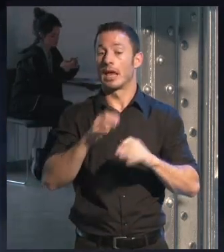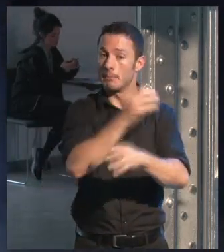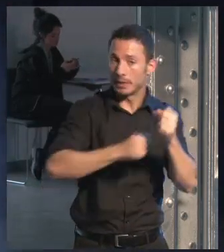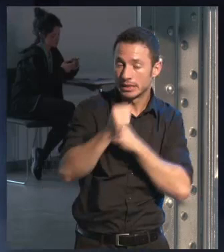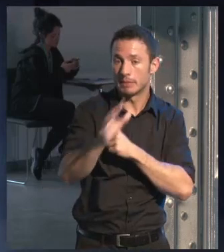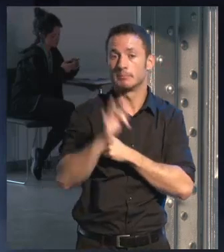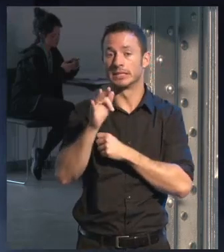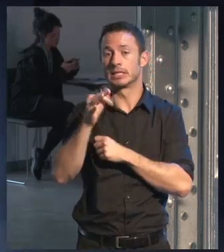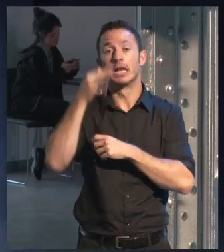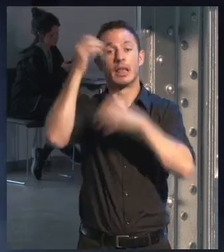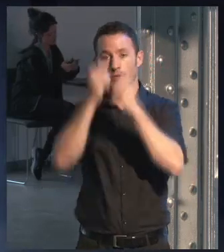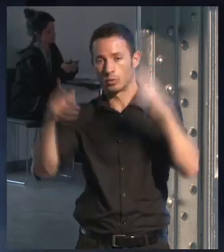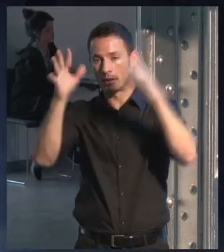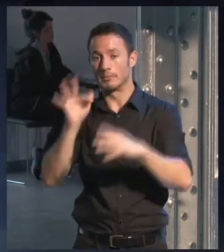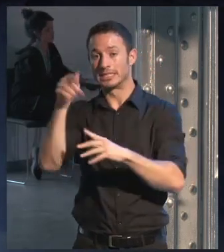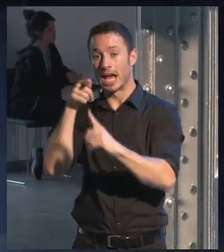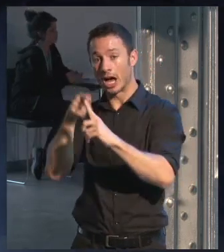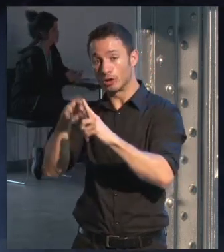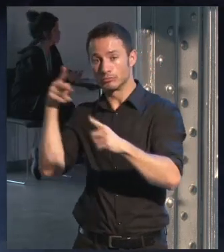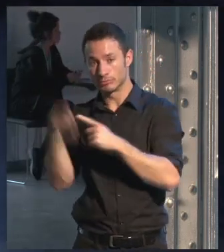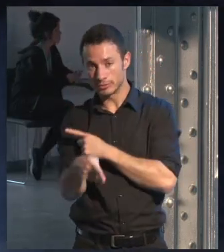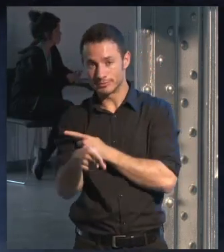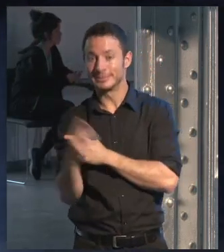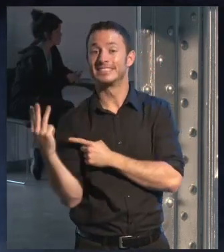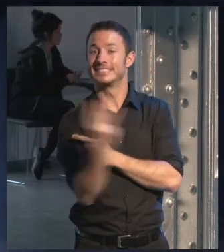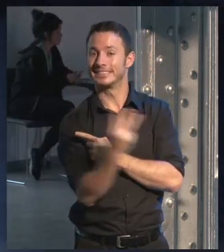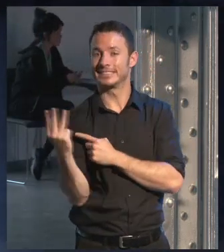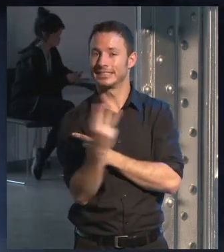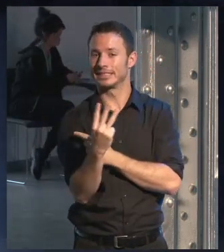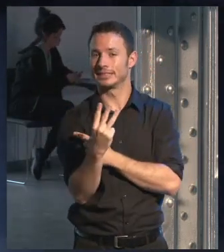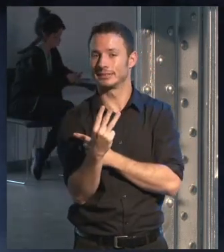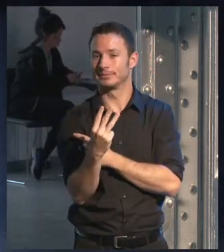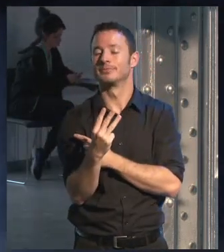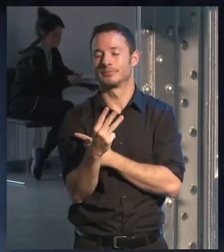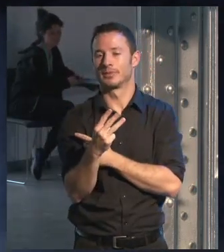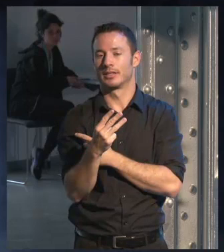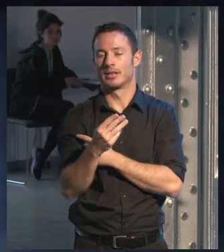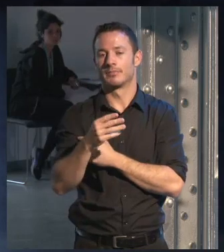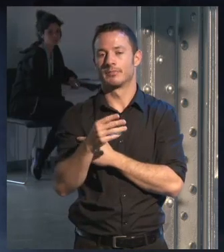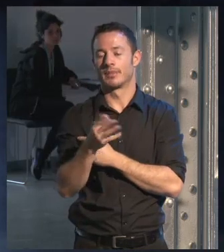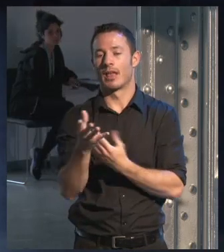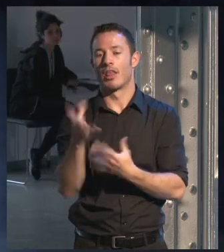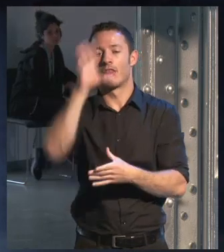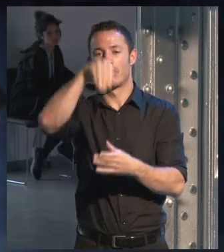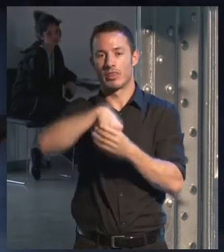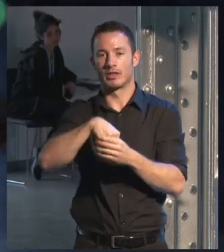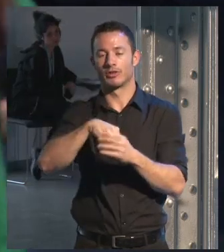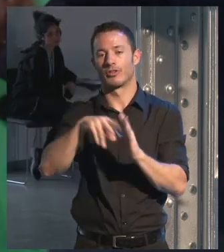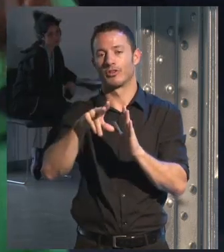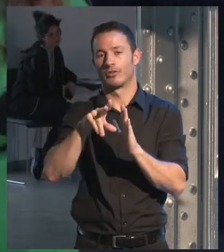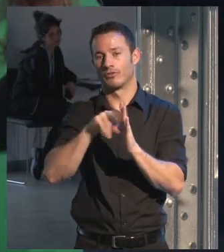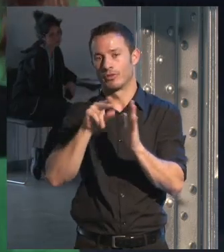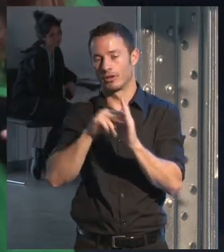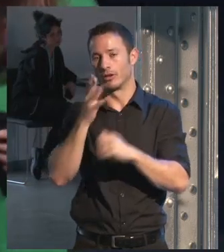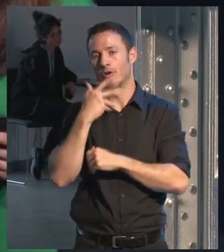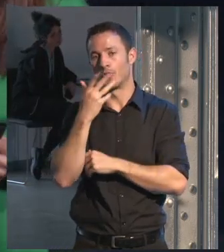y prevención del acoso son los ingredientes de la pieza que vamos a conocer ahora. Ni paso ni me paso. Es